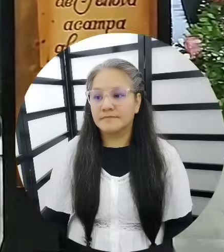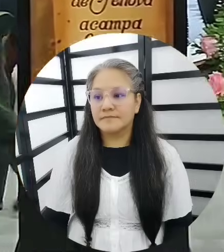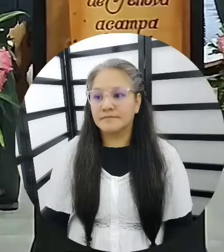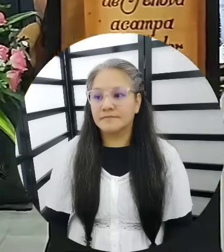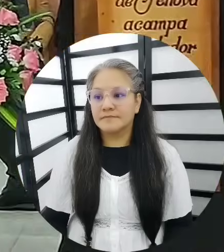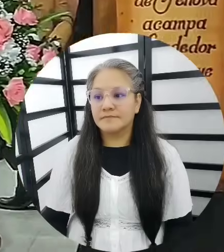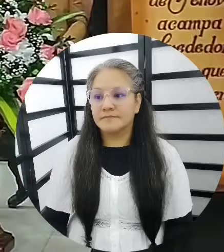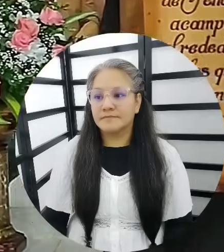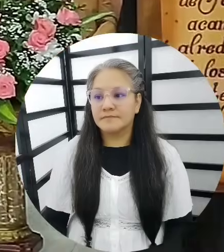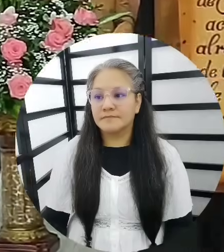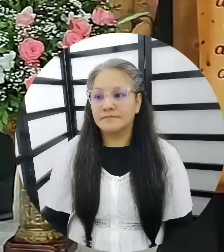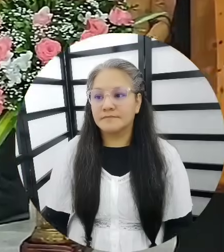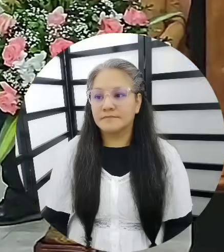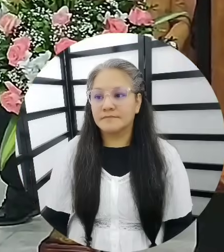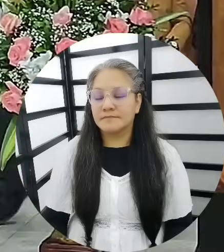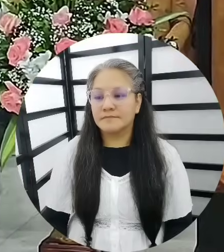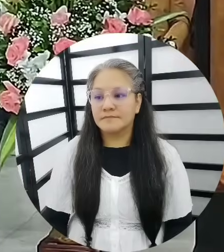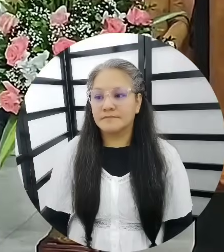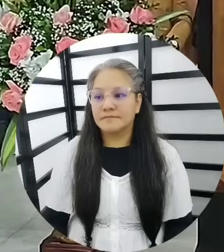de Dios: